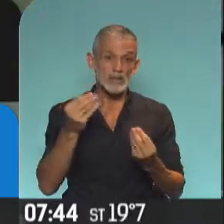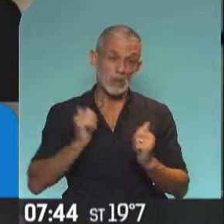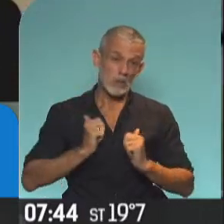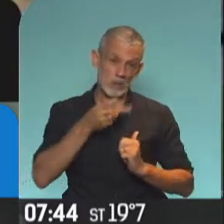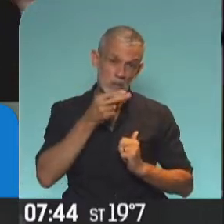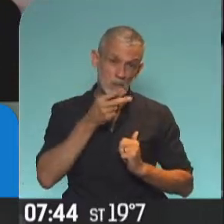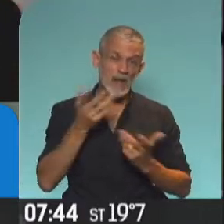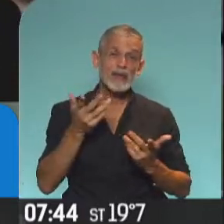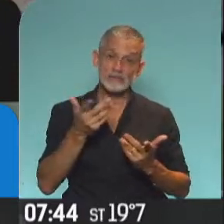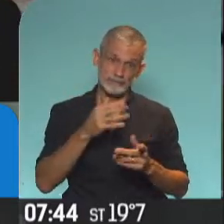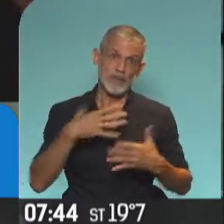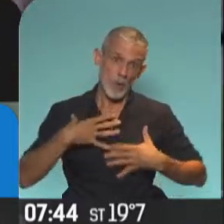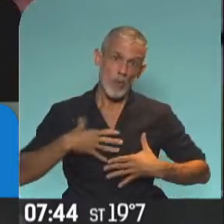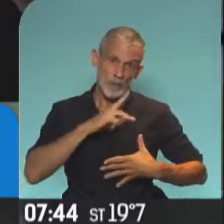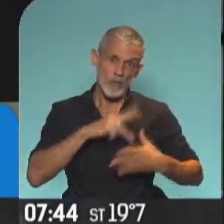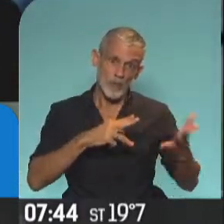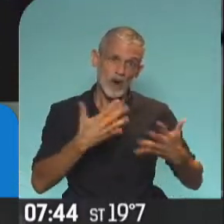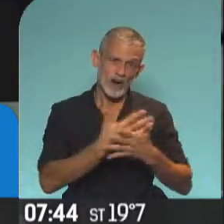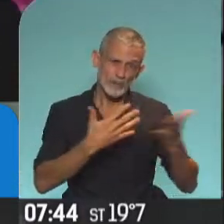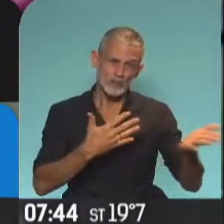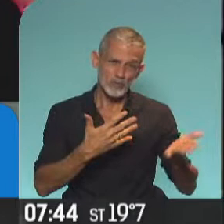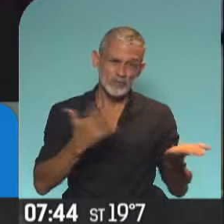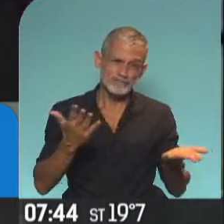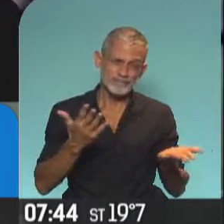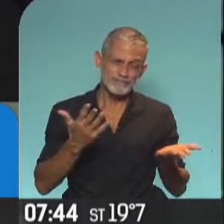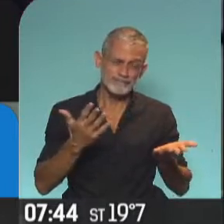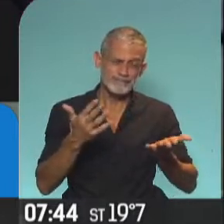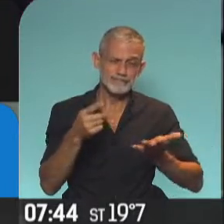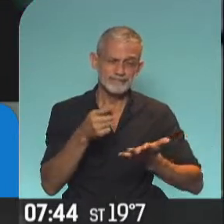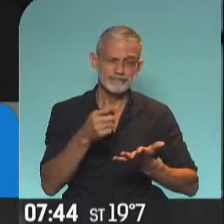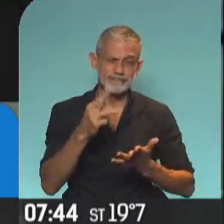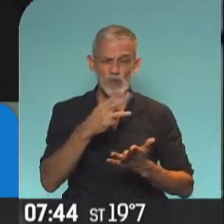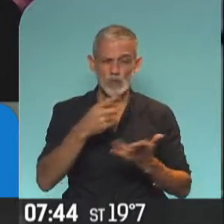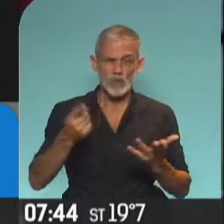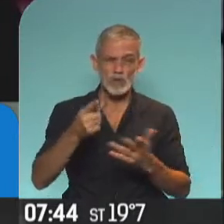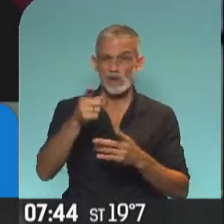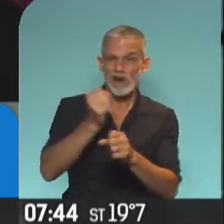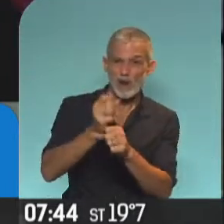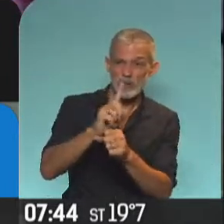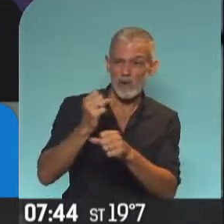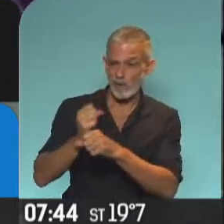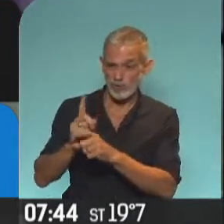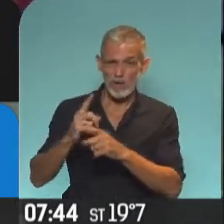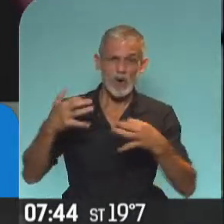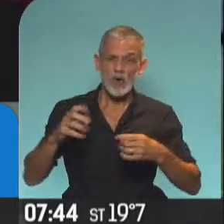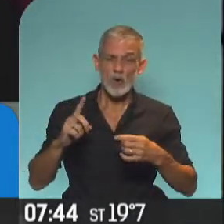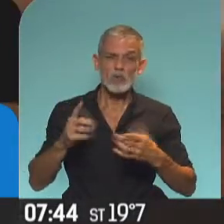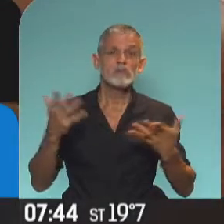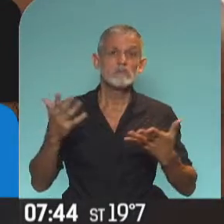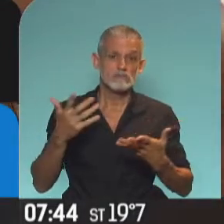las pagan los cuerpos de las mujeres de las terminan pagando quienes realmente no están haciendo su trabajo bueno inclusive